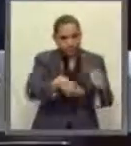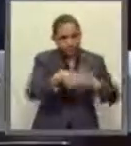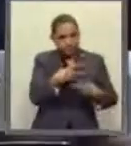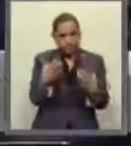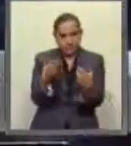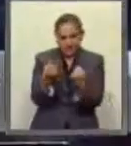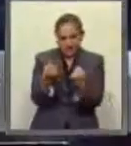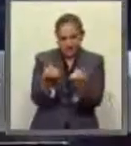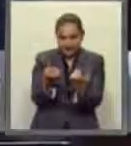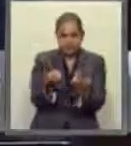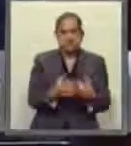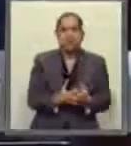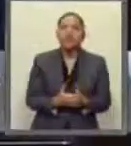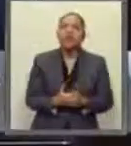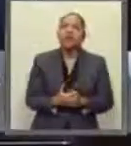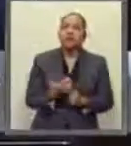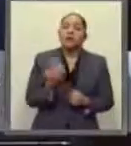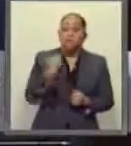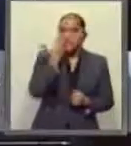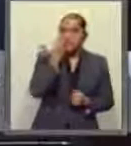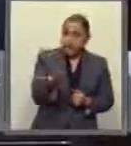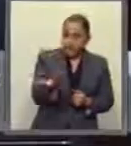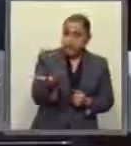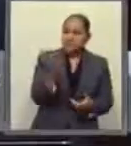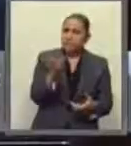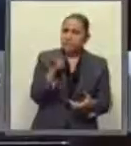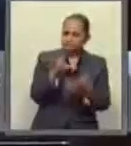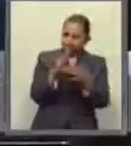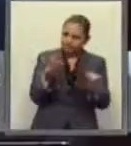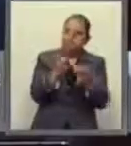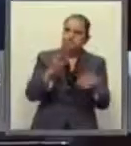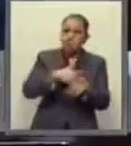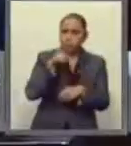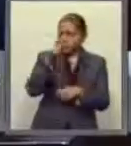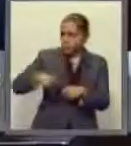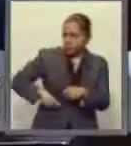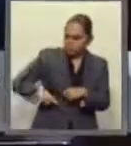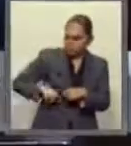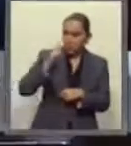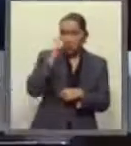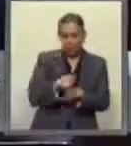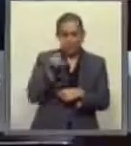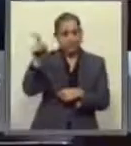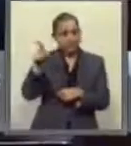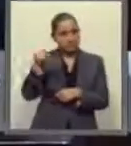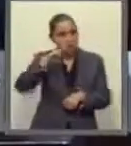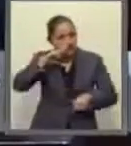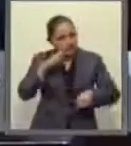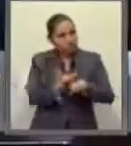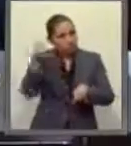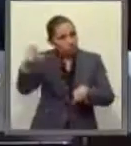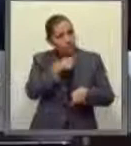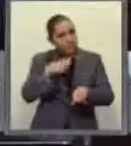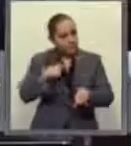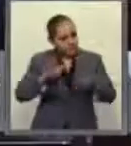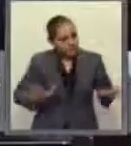eso sí que el estado tiene una responsabilidad como promotor y del crecimiento y